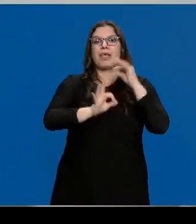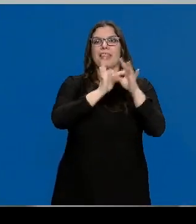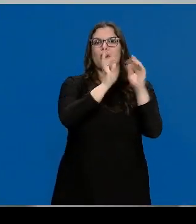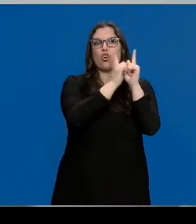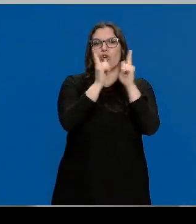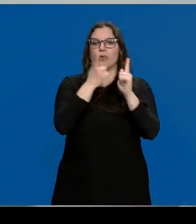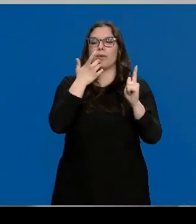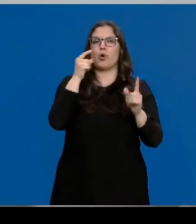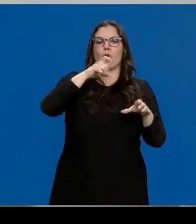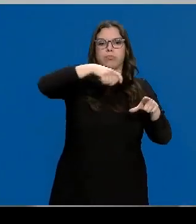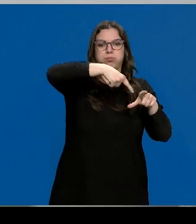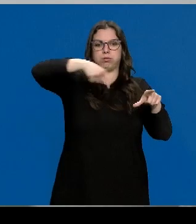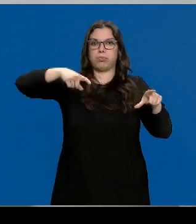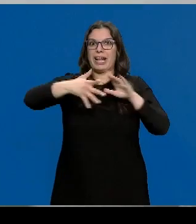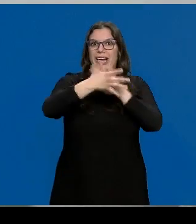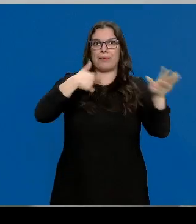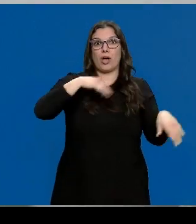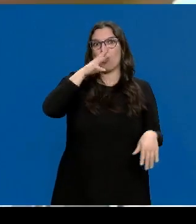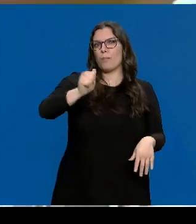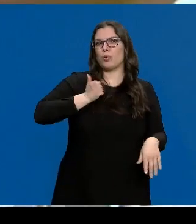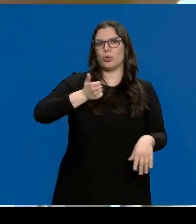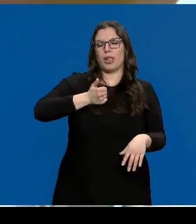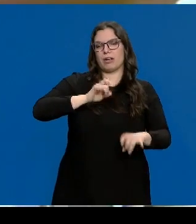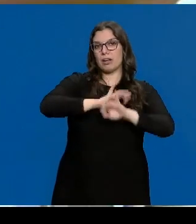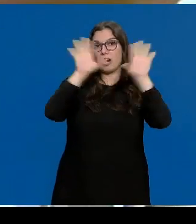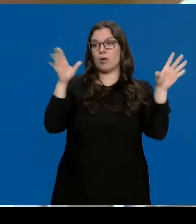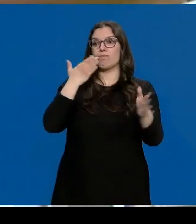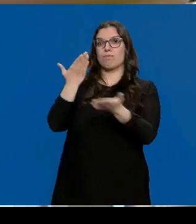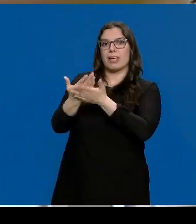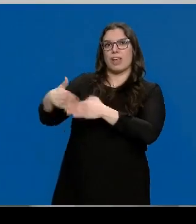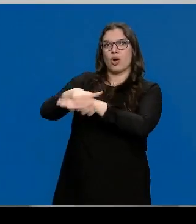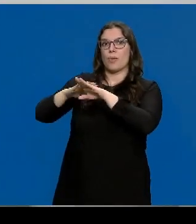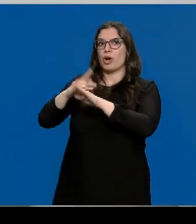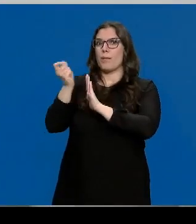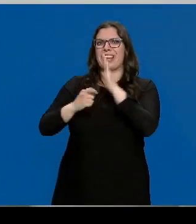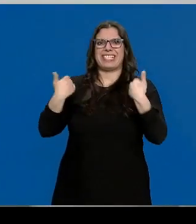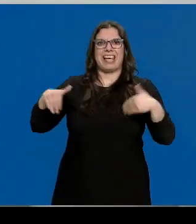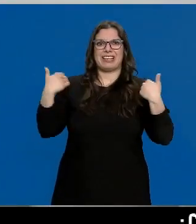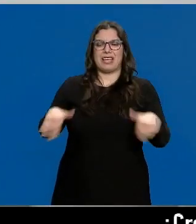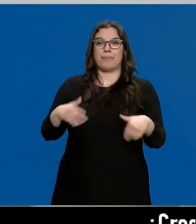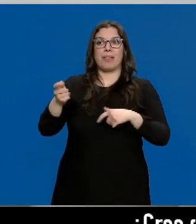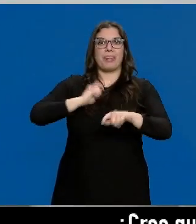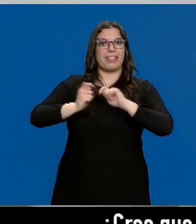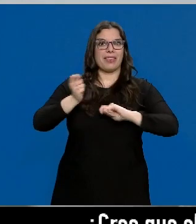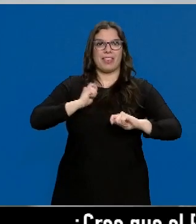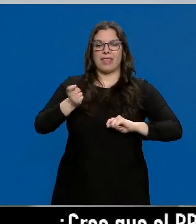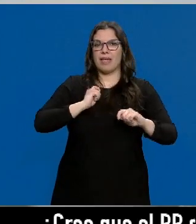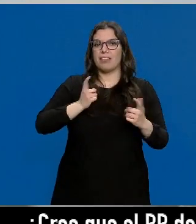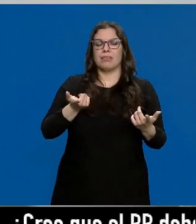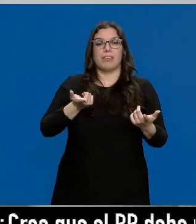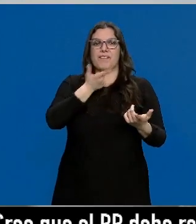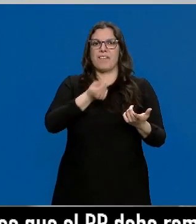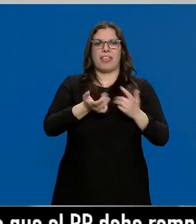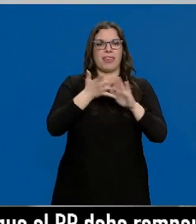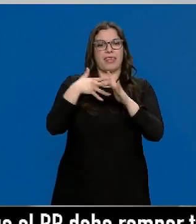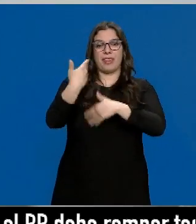cosecha rápida, es ahora una oportunidad clarísima para la agricultura. Reclaman al Gobierno medidas rápidas. De facilitar la llegada de ese girasol argentino.